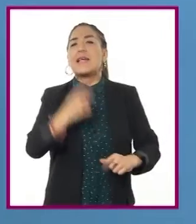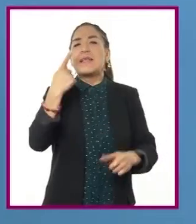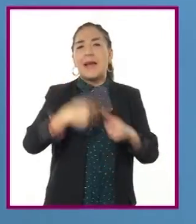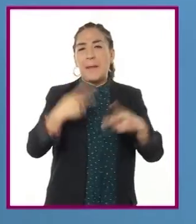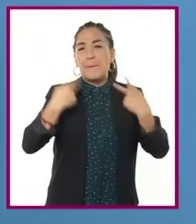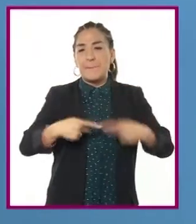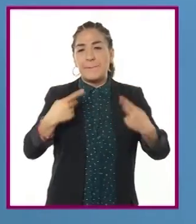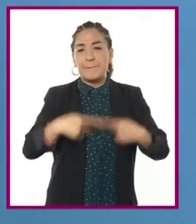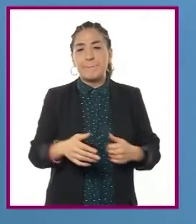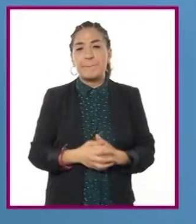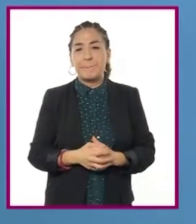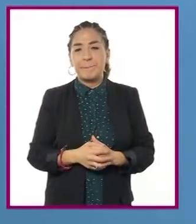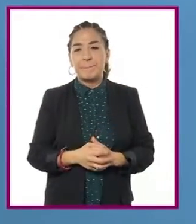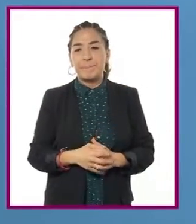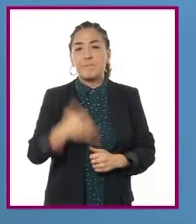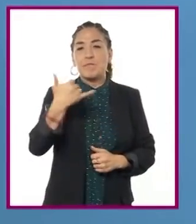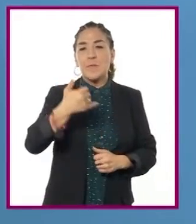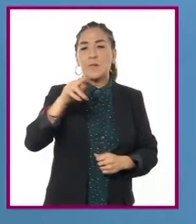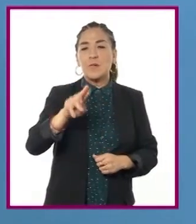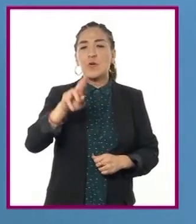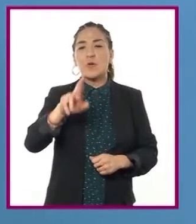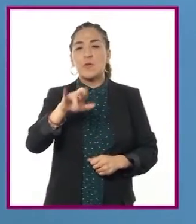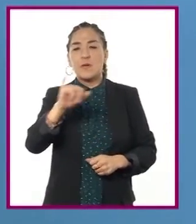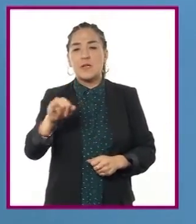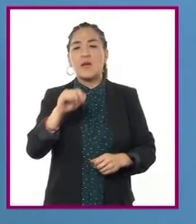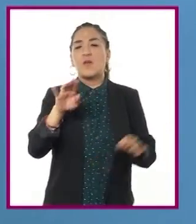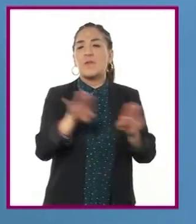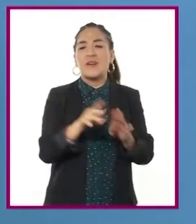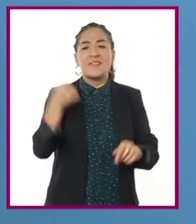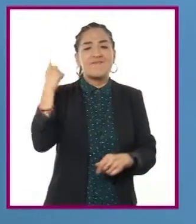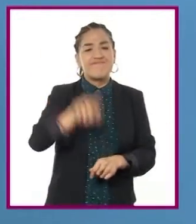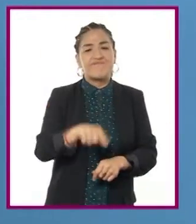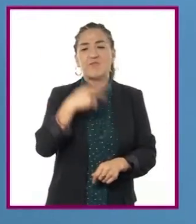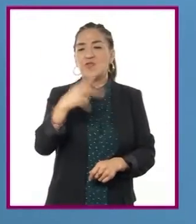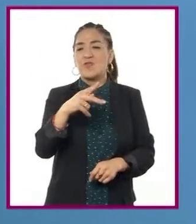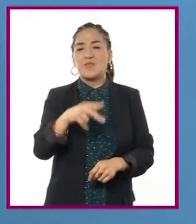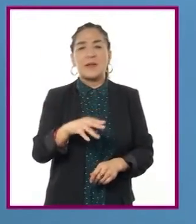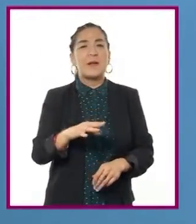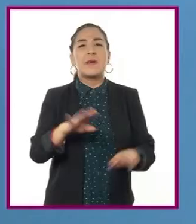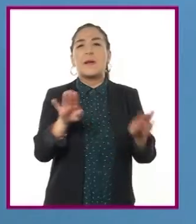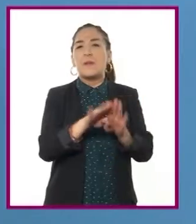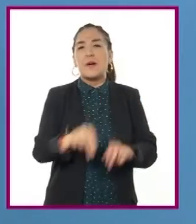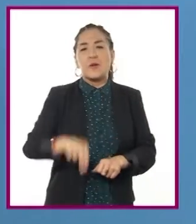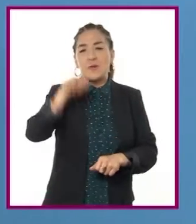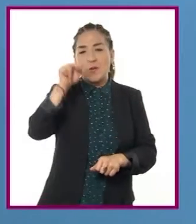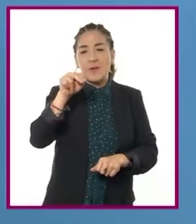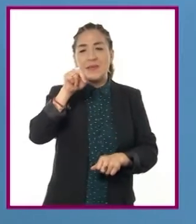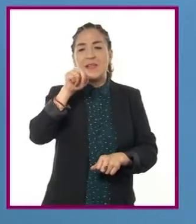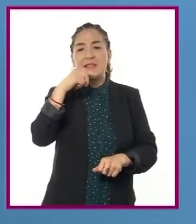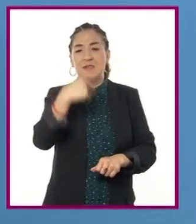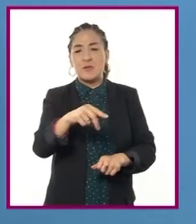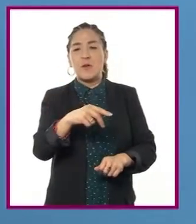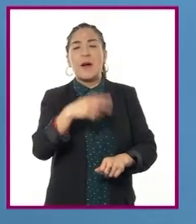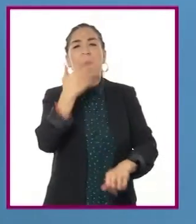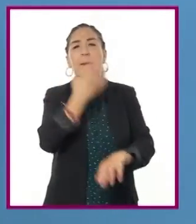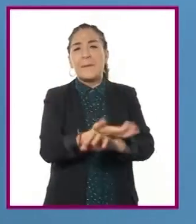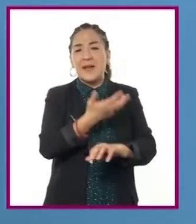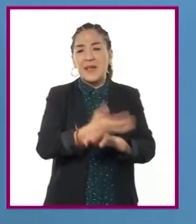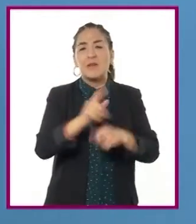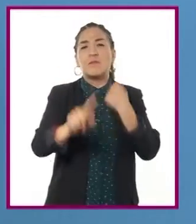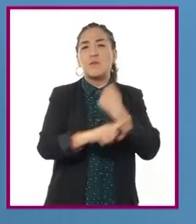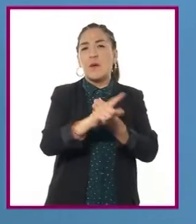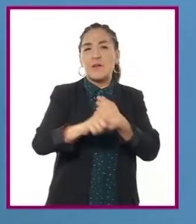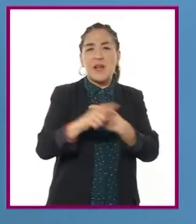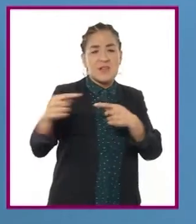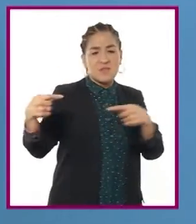momento por Yuri Andropov, condenó la iniciativa norteamericana. A partir de ese momento, las relaciones entre